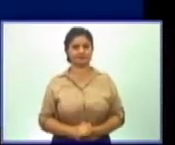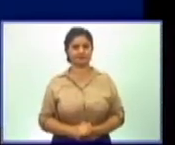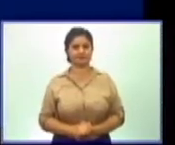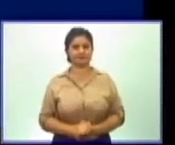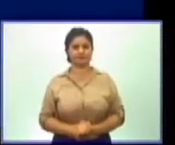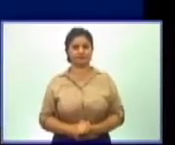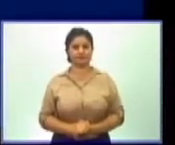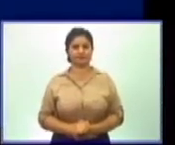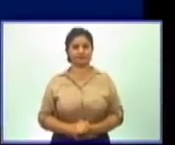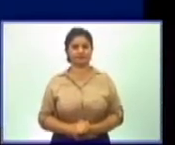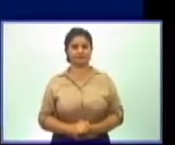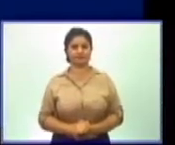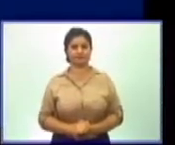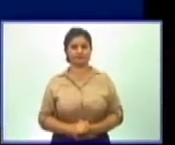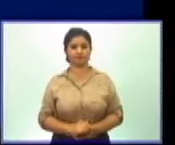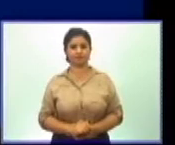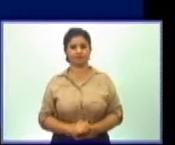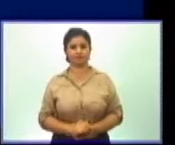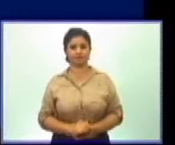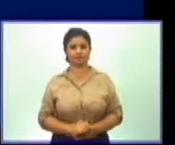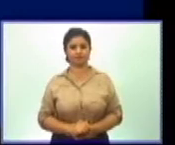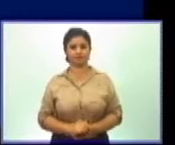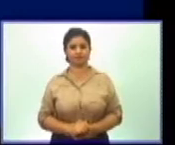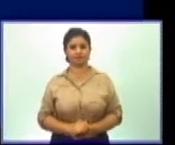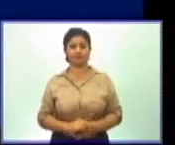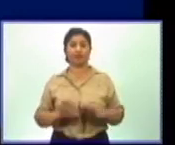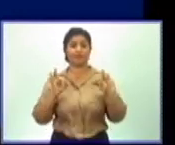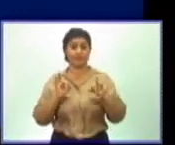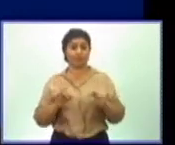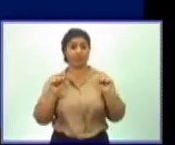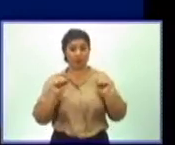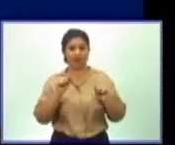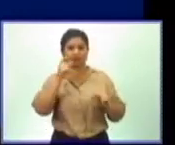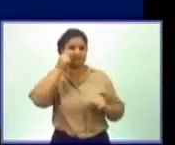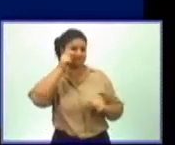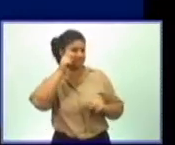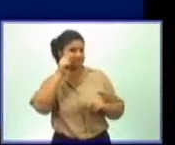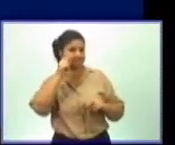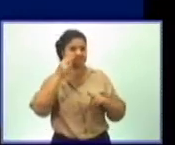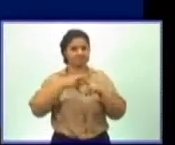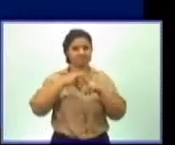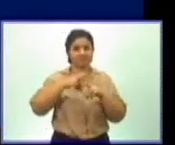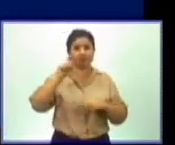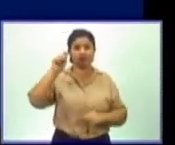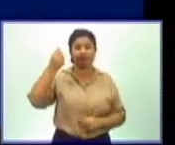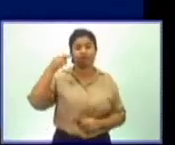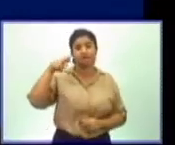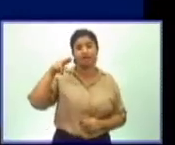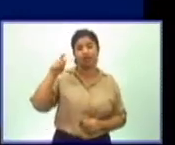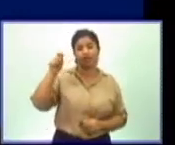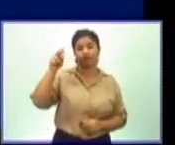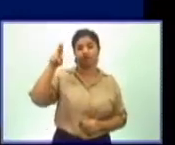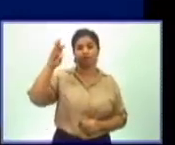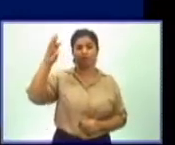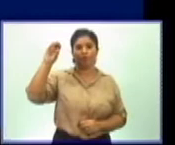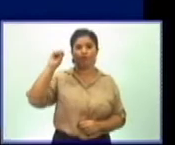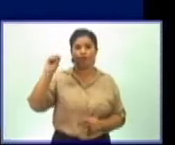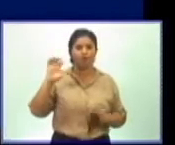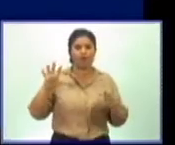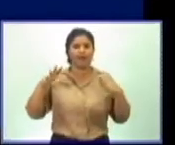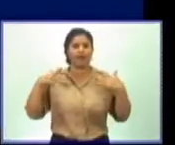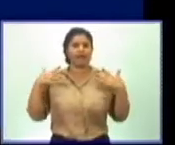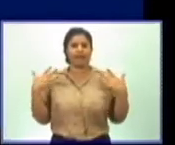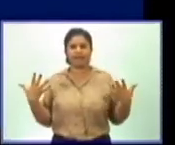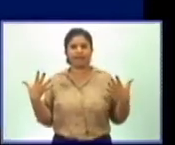acto presenta a Tartufo mediante informaciones contradictorias. Observen que hay un elemento importante, no aparece el personaje, pero